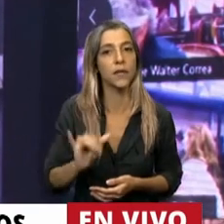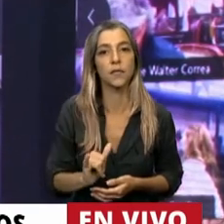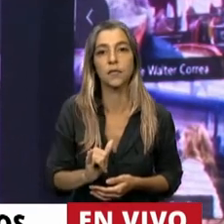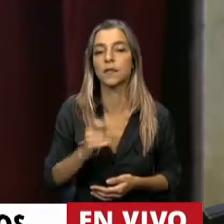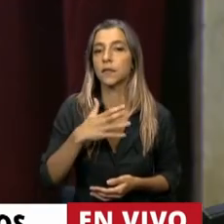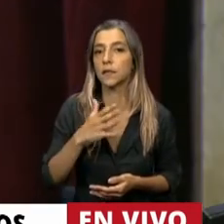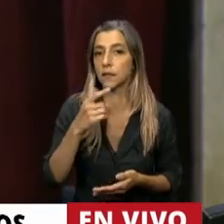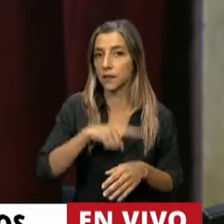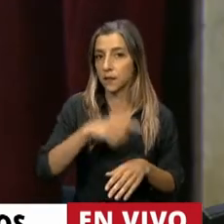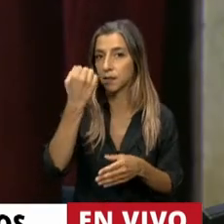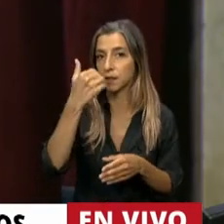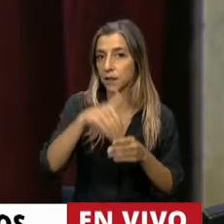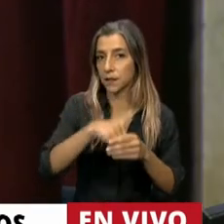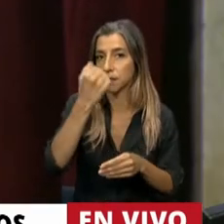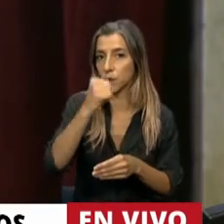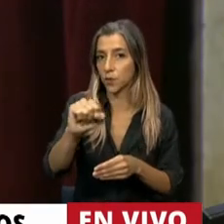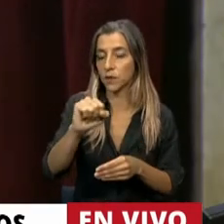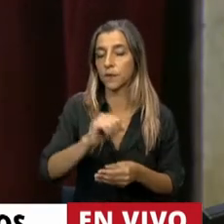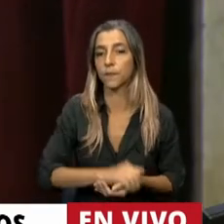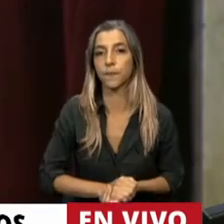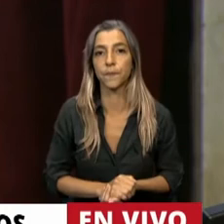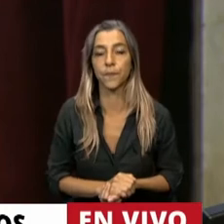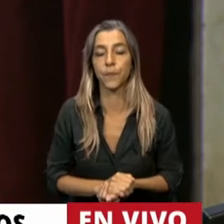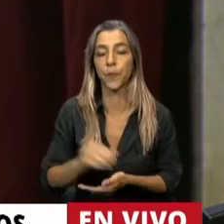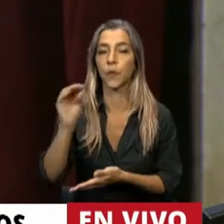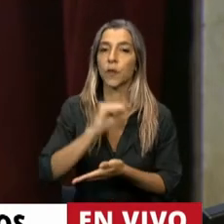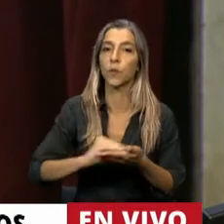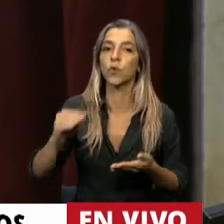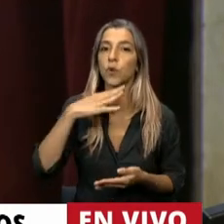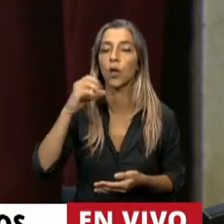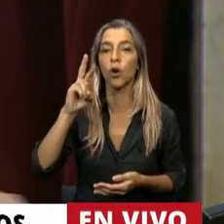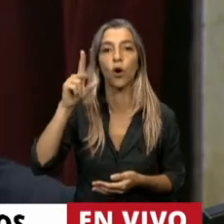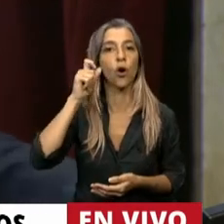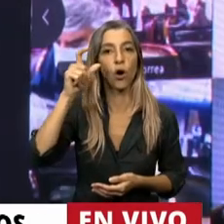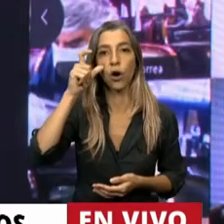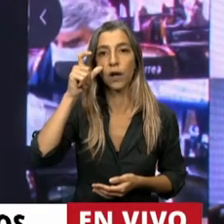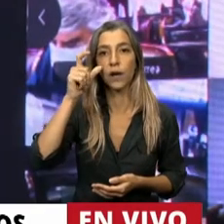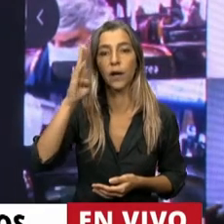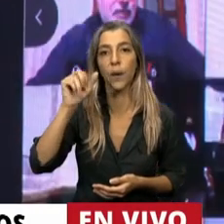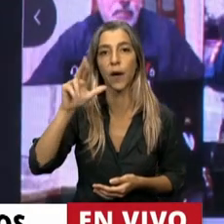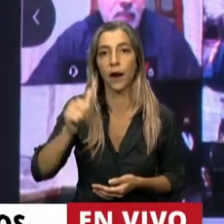ausente a la hora de votar diputado jorge vara